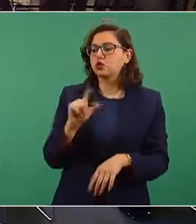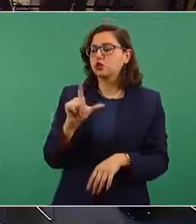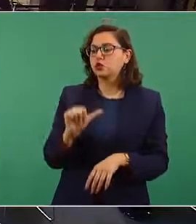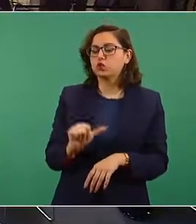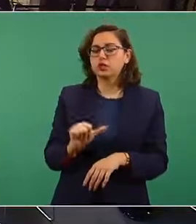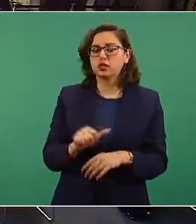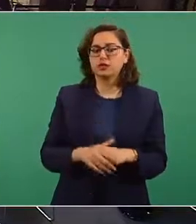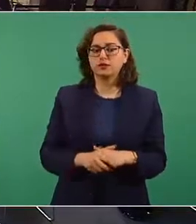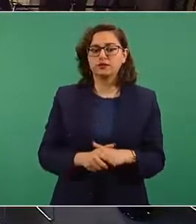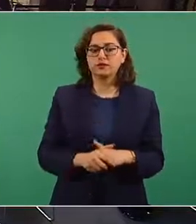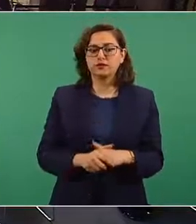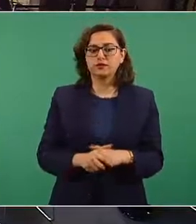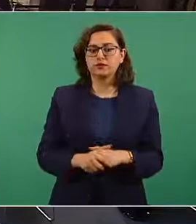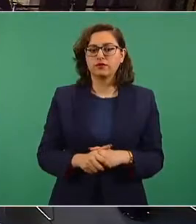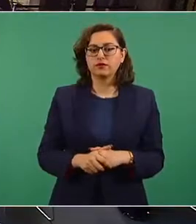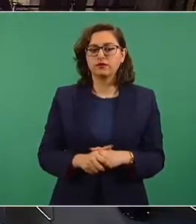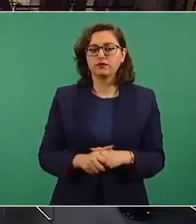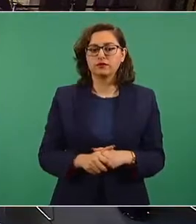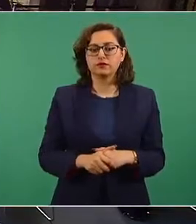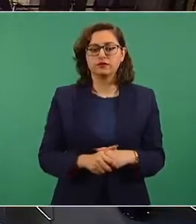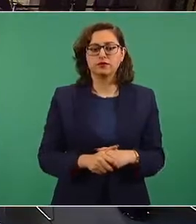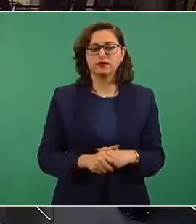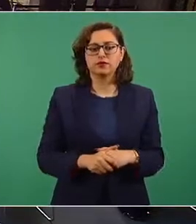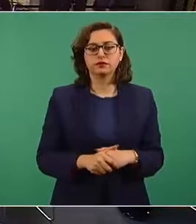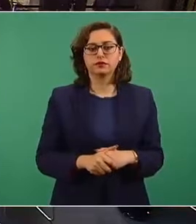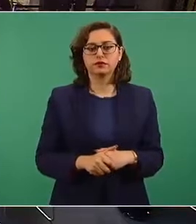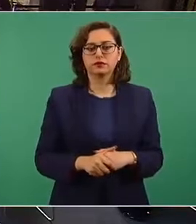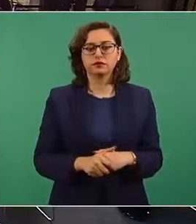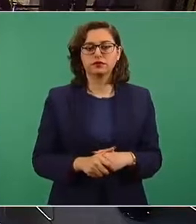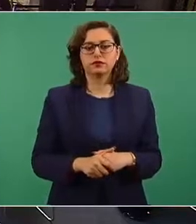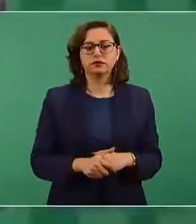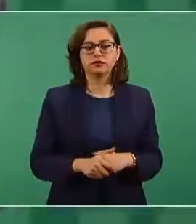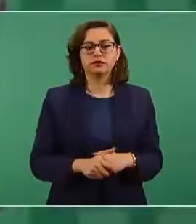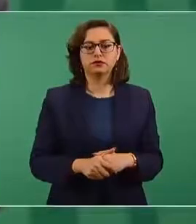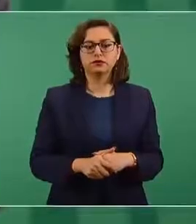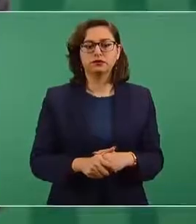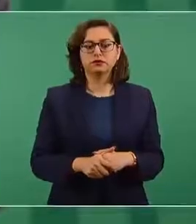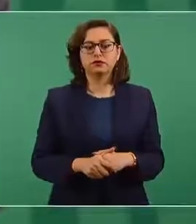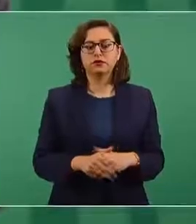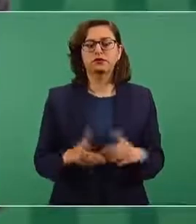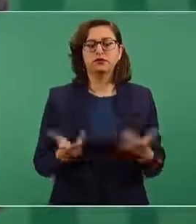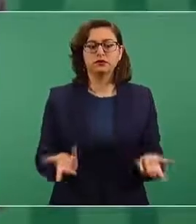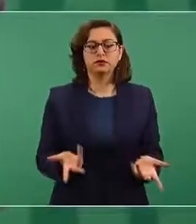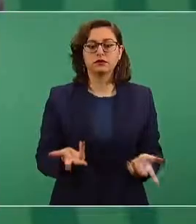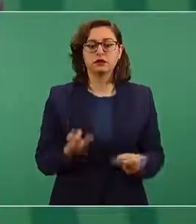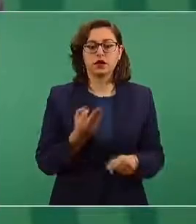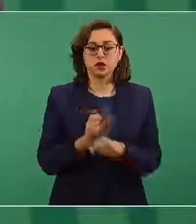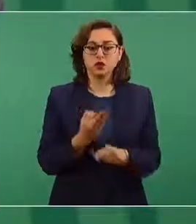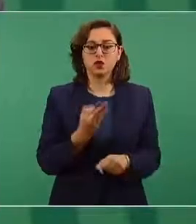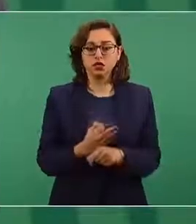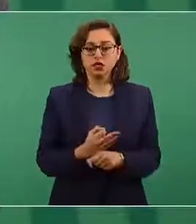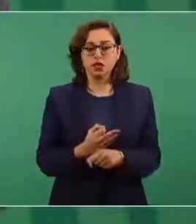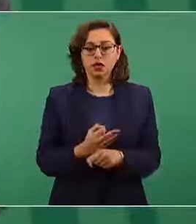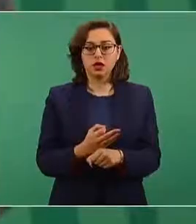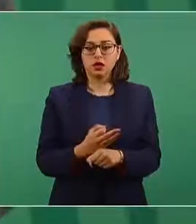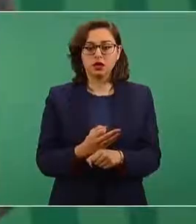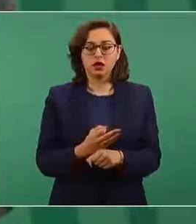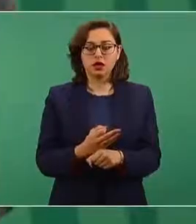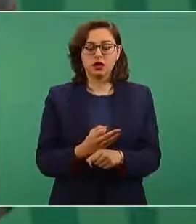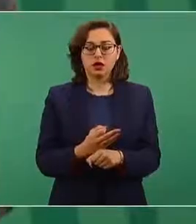Una respuesta aquí. Sí, lo que podemos hacer es